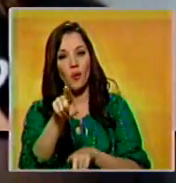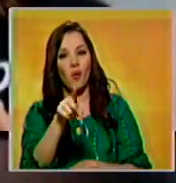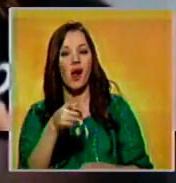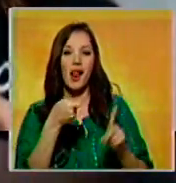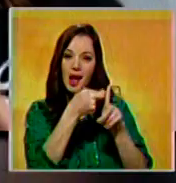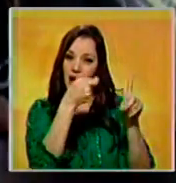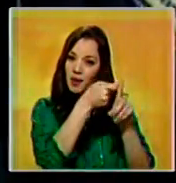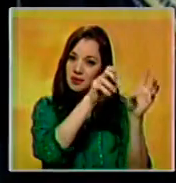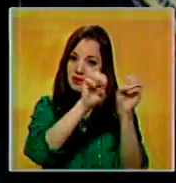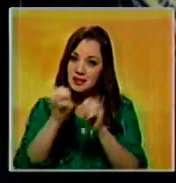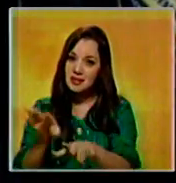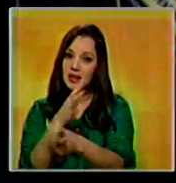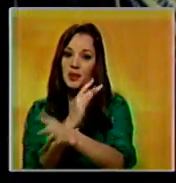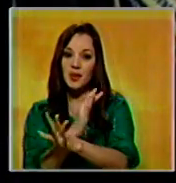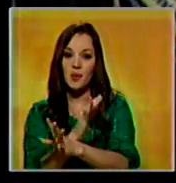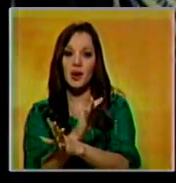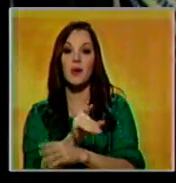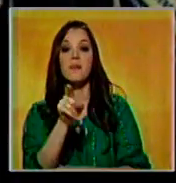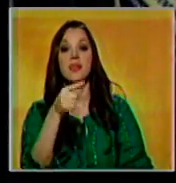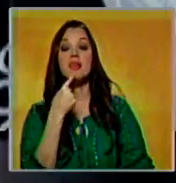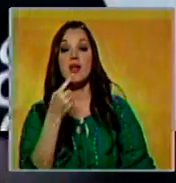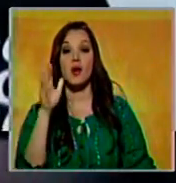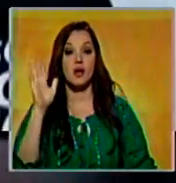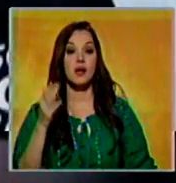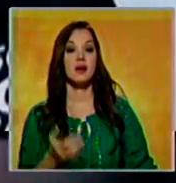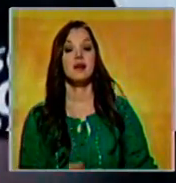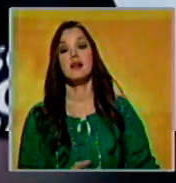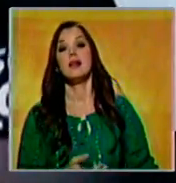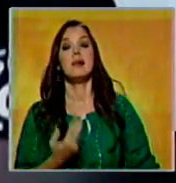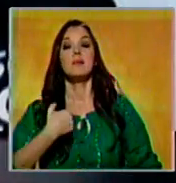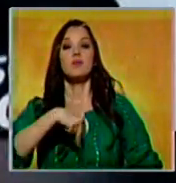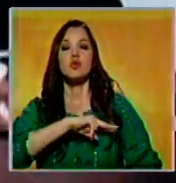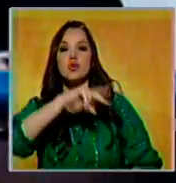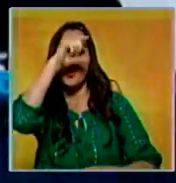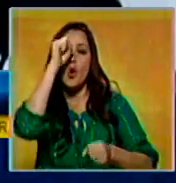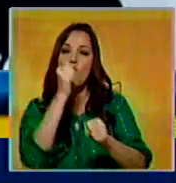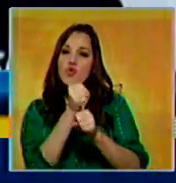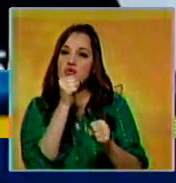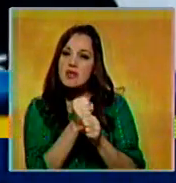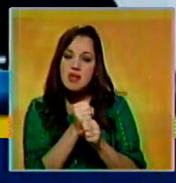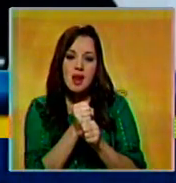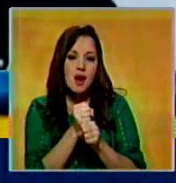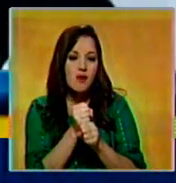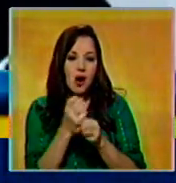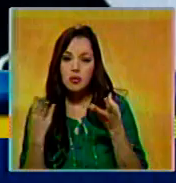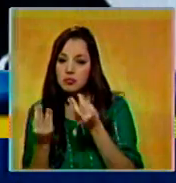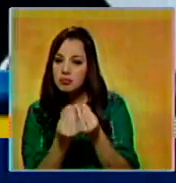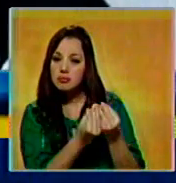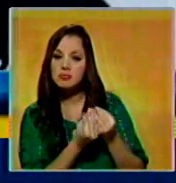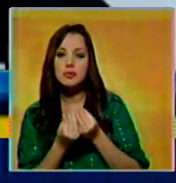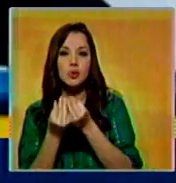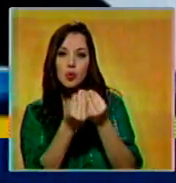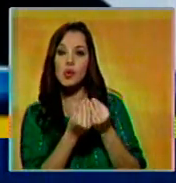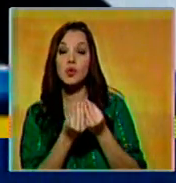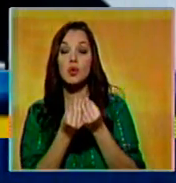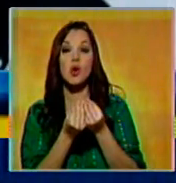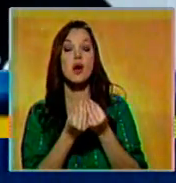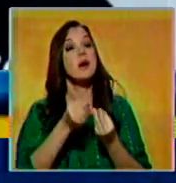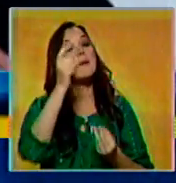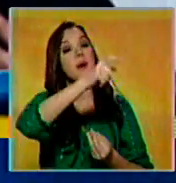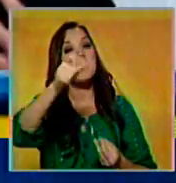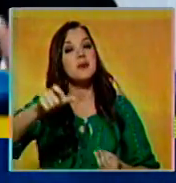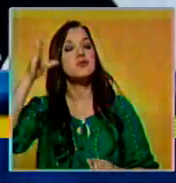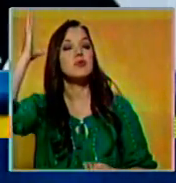ratificó nuestro compromiso a favor de una sana convivencia estamos haciendo este trabajo de hormiguita intentando justamente generar la conciencia